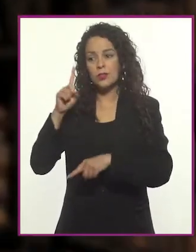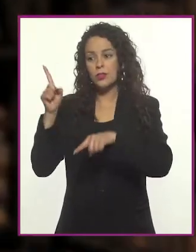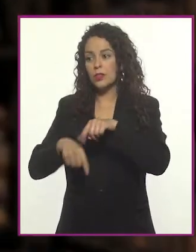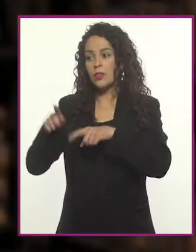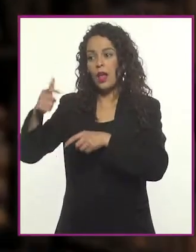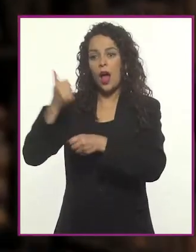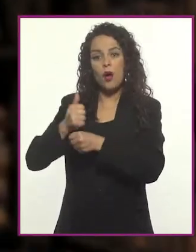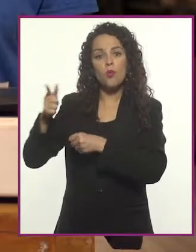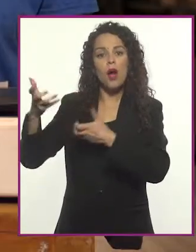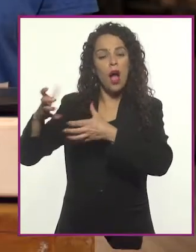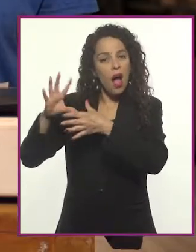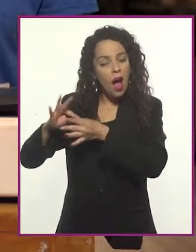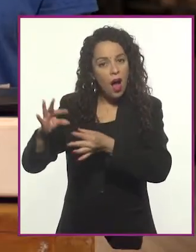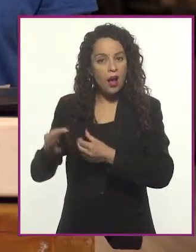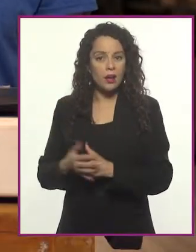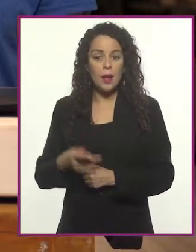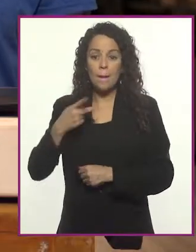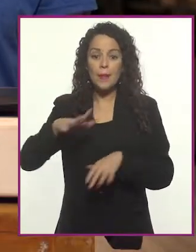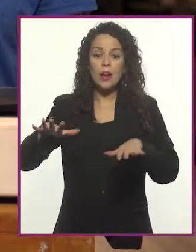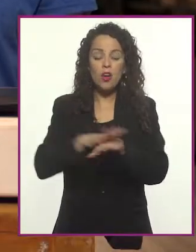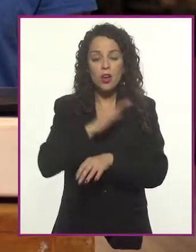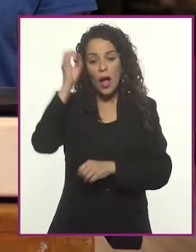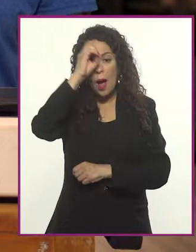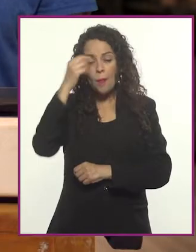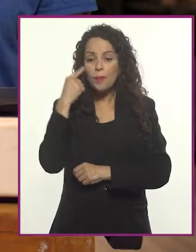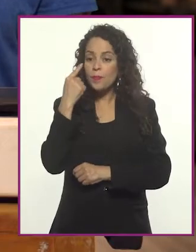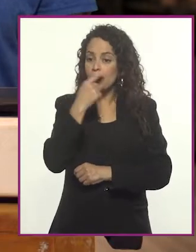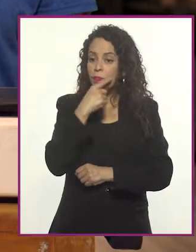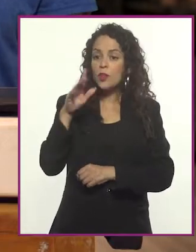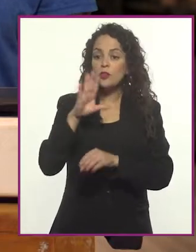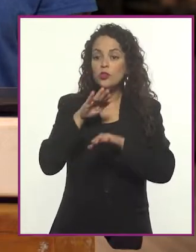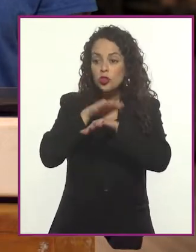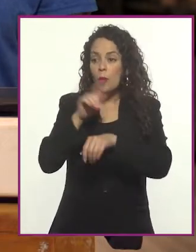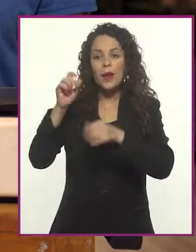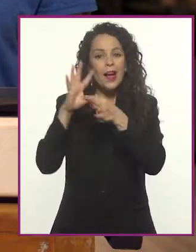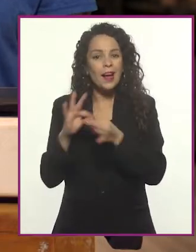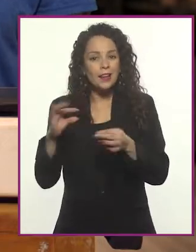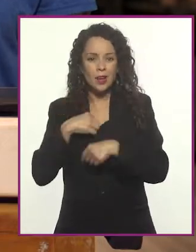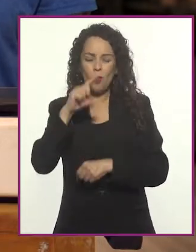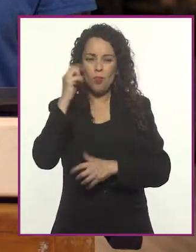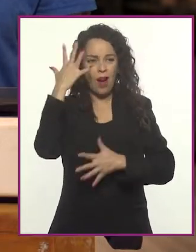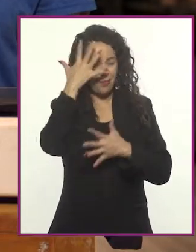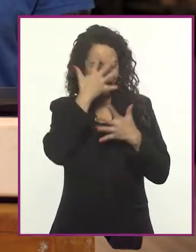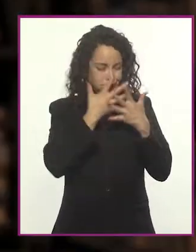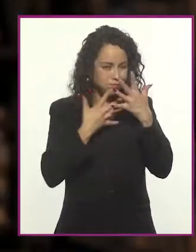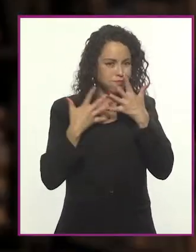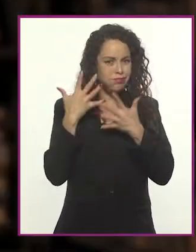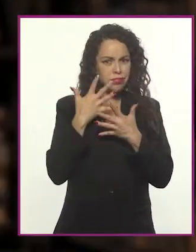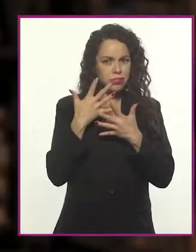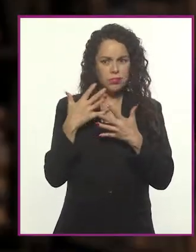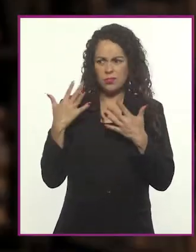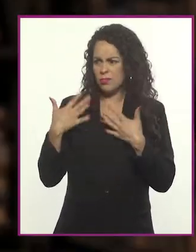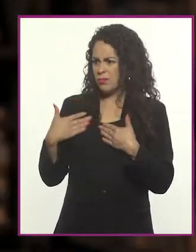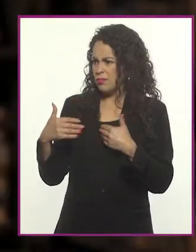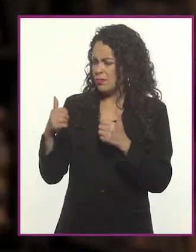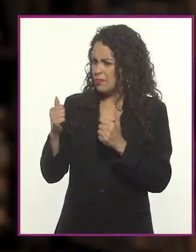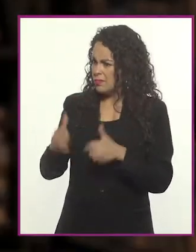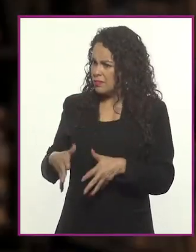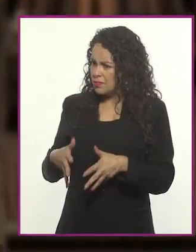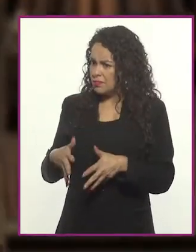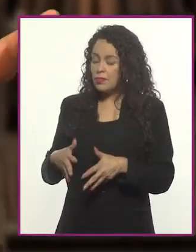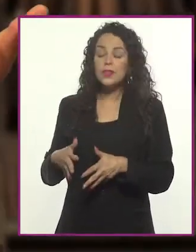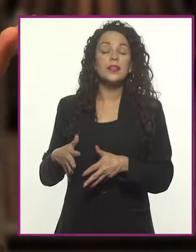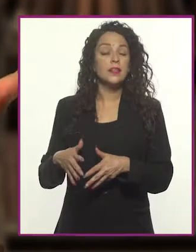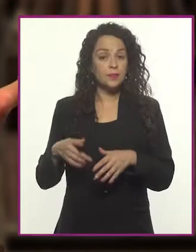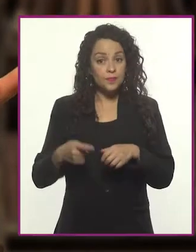abuelo. Pero cambias el punto de vista del narrador. Eso me confundió. No entiendo.